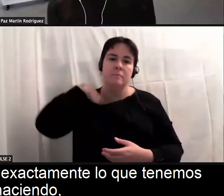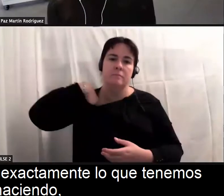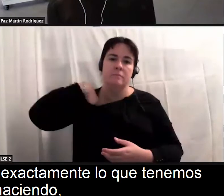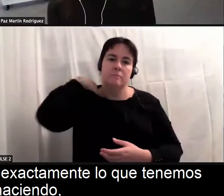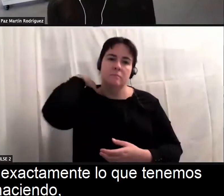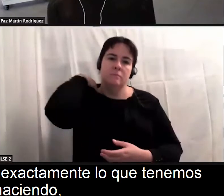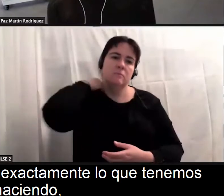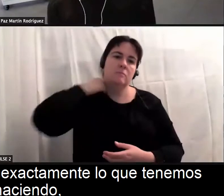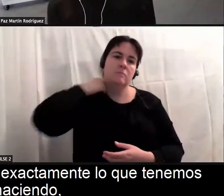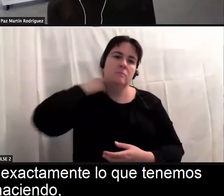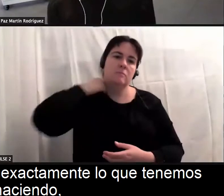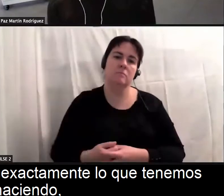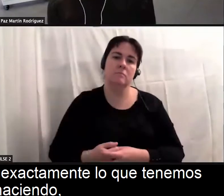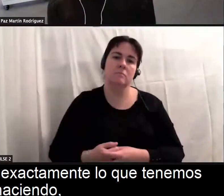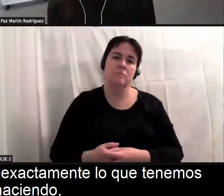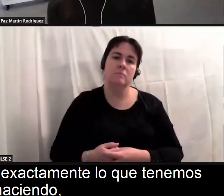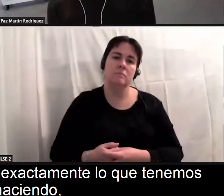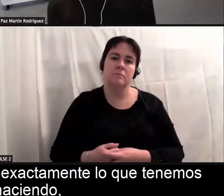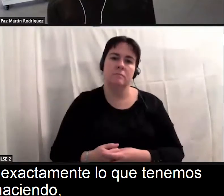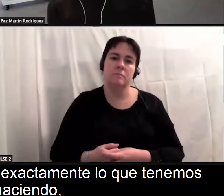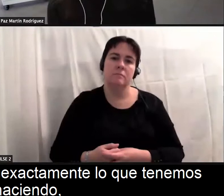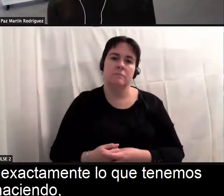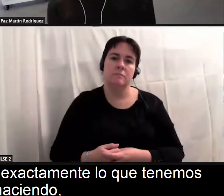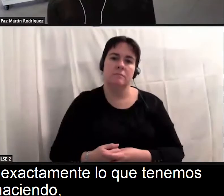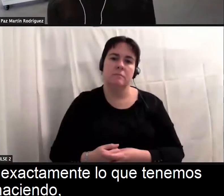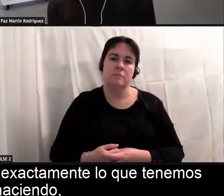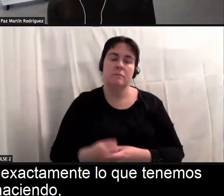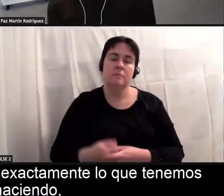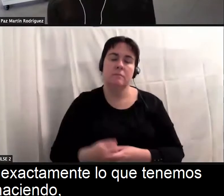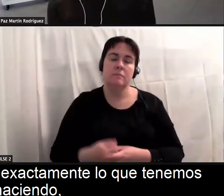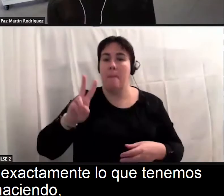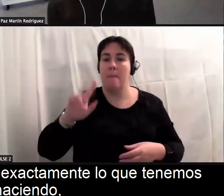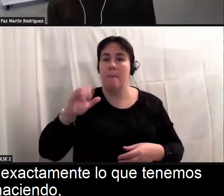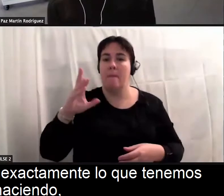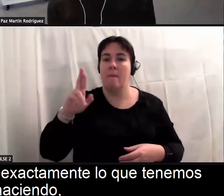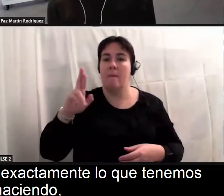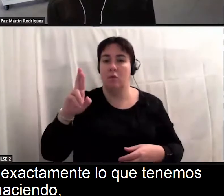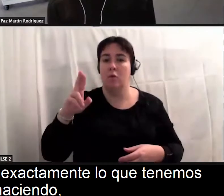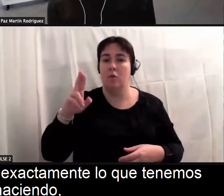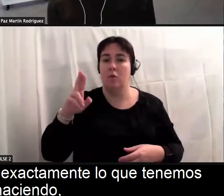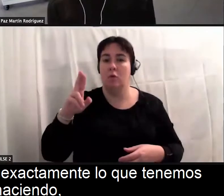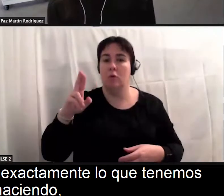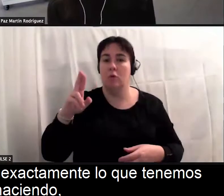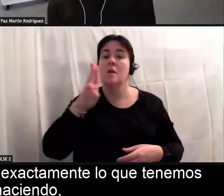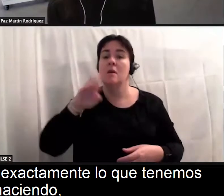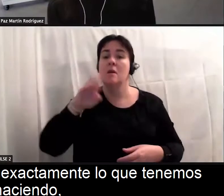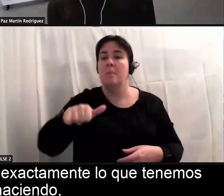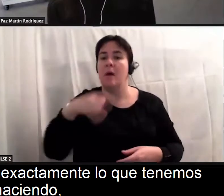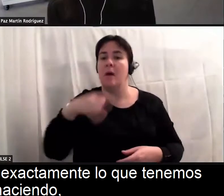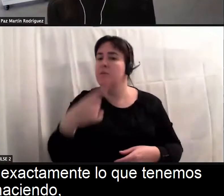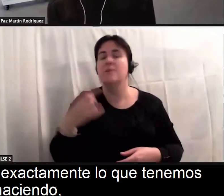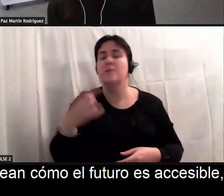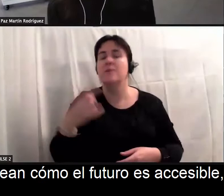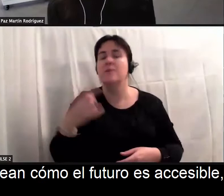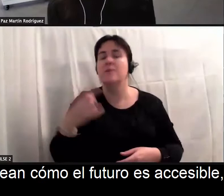lo que Paz dice es exactamente lo que tenemos que estar haciendo, es tratar